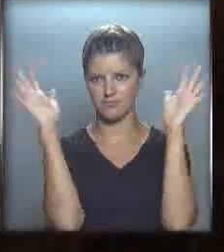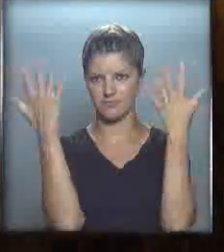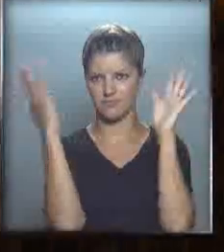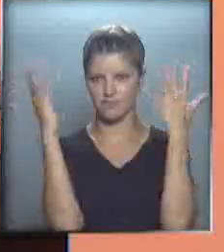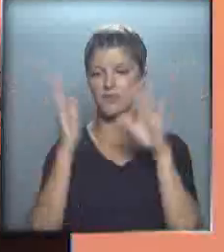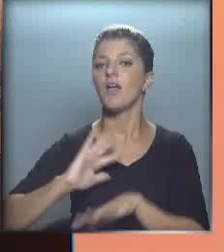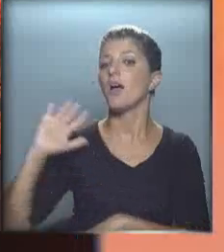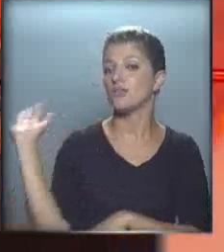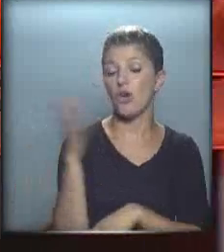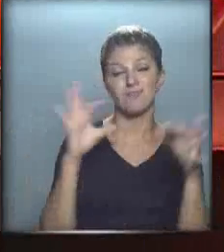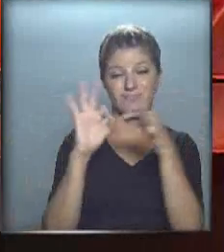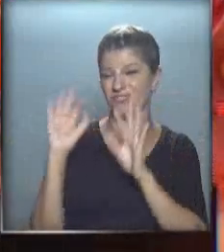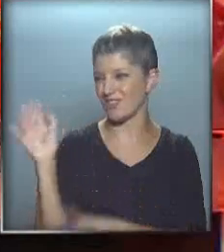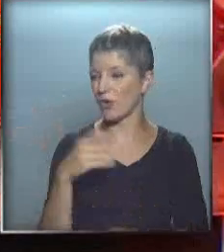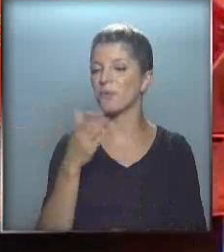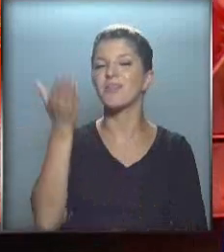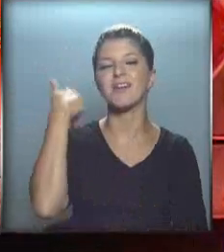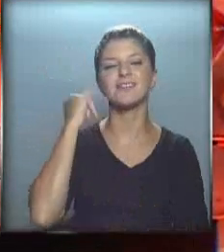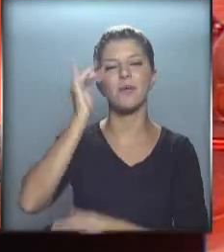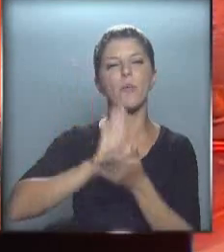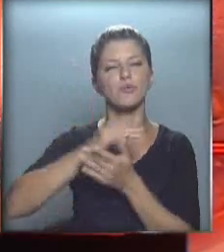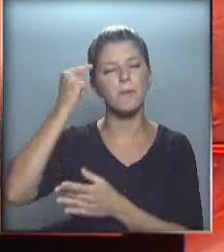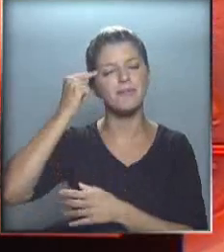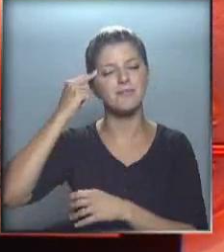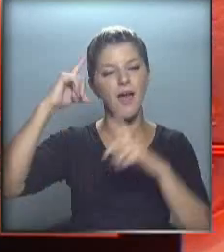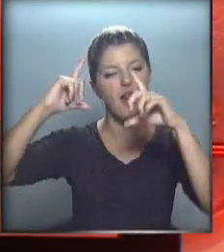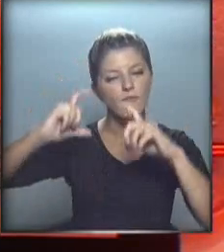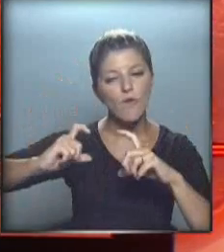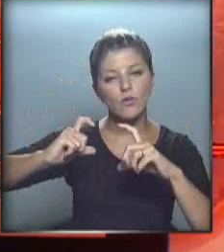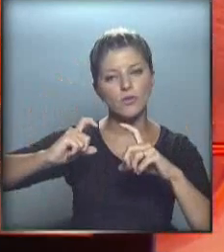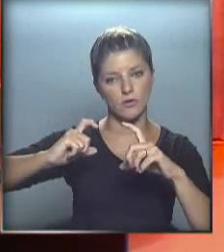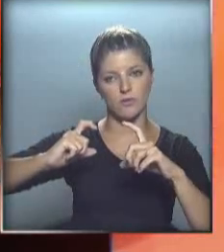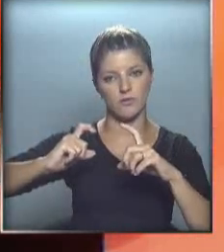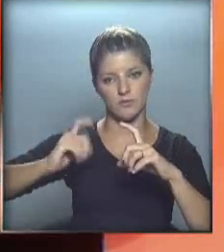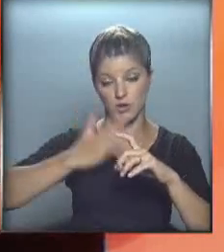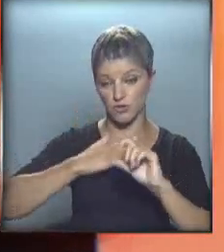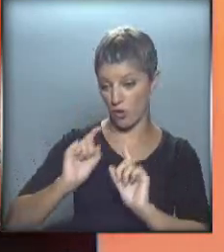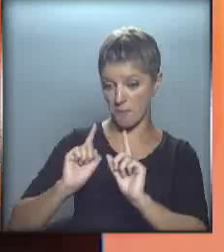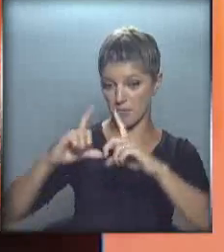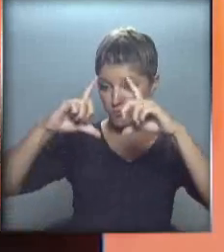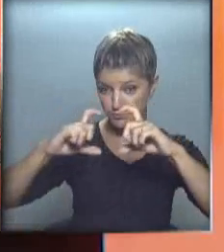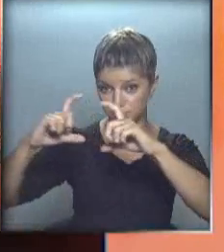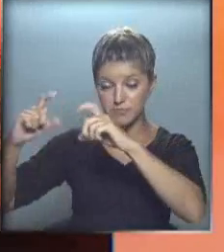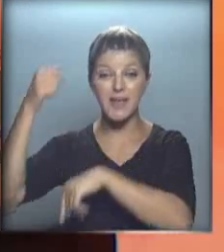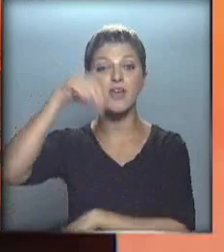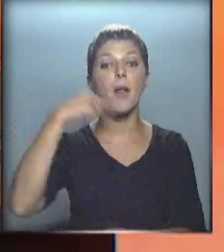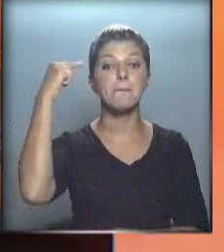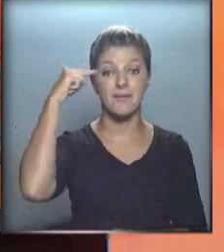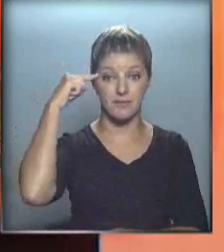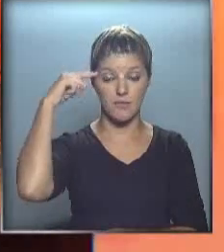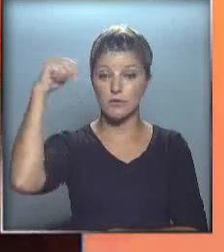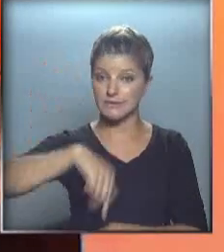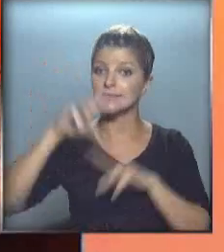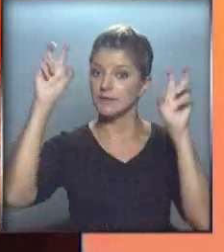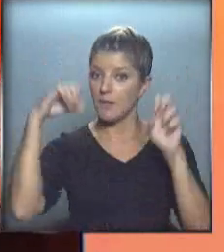Todo tiene que ver con todo. Recién hablábamos de pensar la imagen, de elaborar nuestras propias imágenes, y ahora pensamos y nos metemos en un tema